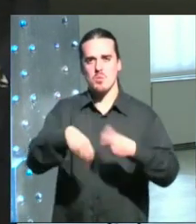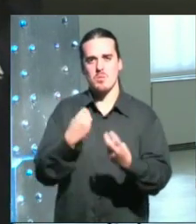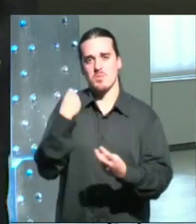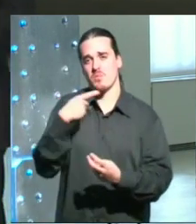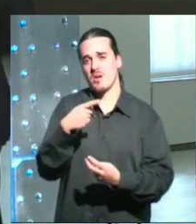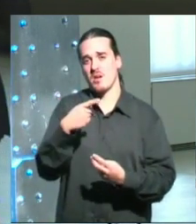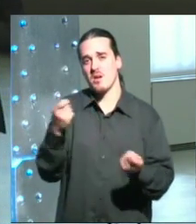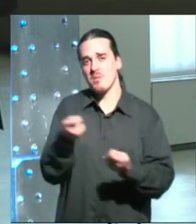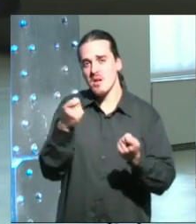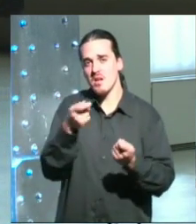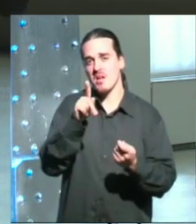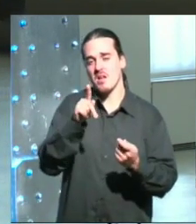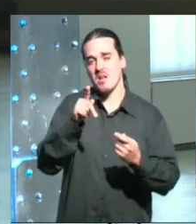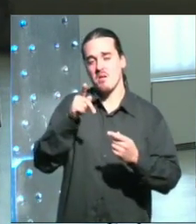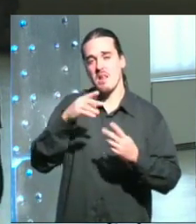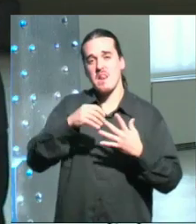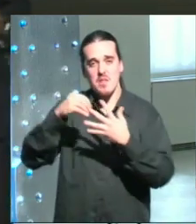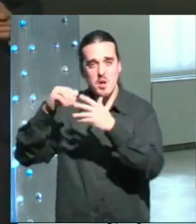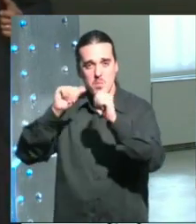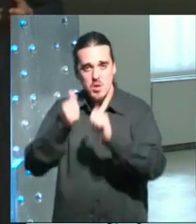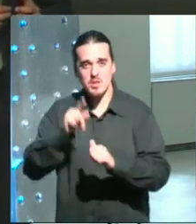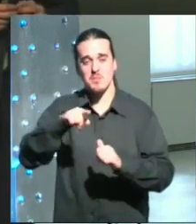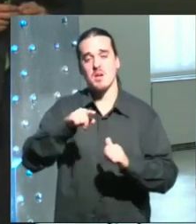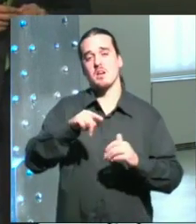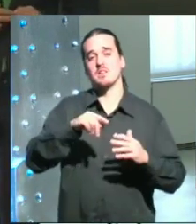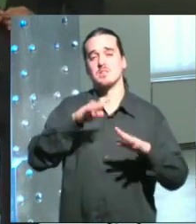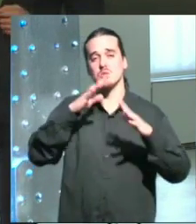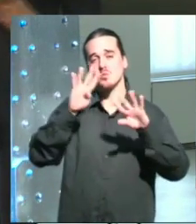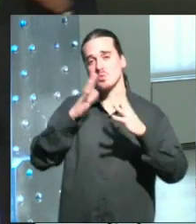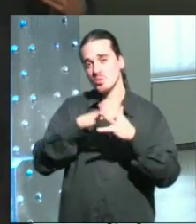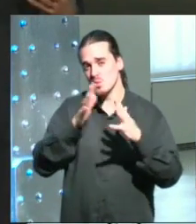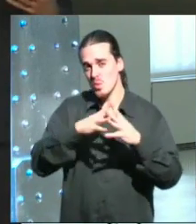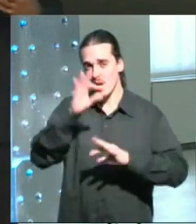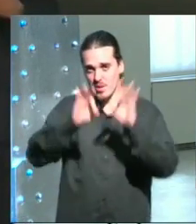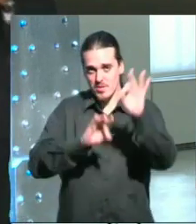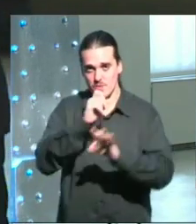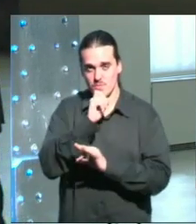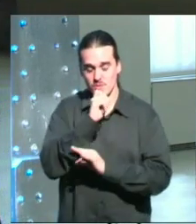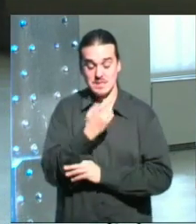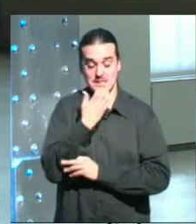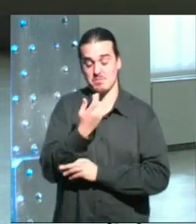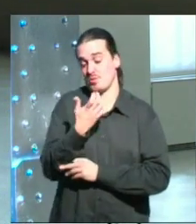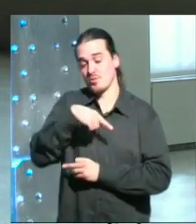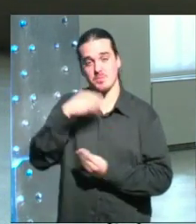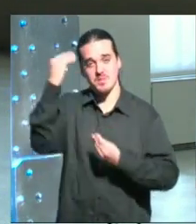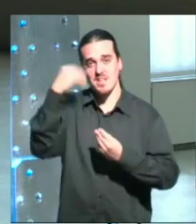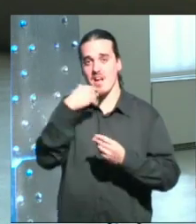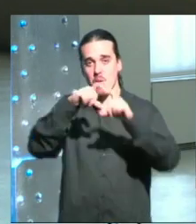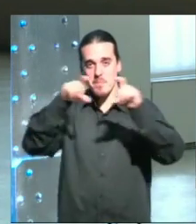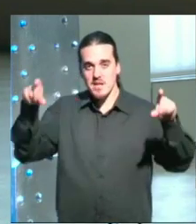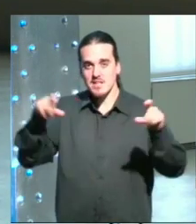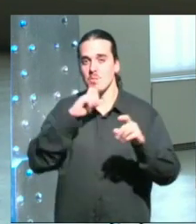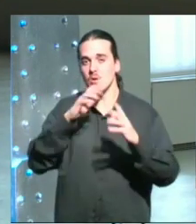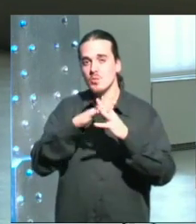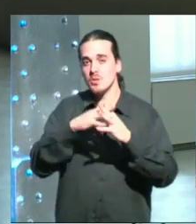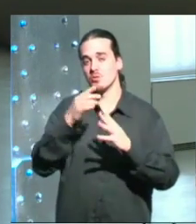poquito más en detalle, pero os adelanto, en cuanto a estructura organizacional, cuando pensamos en una empresa, en una institución, pensamos en una pirámide.